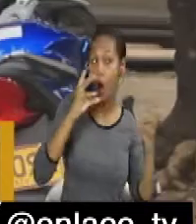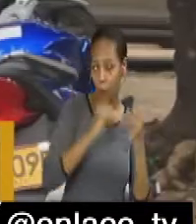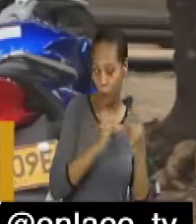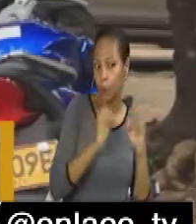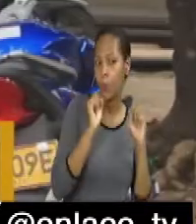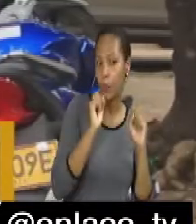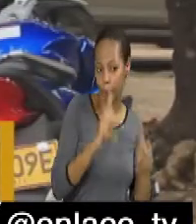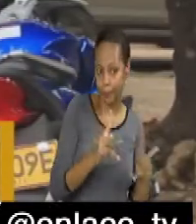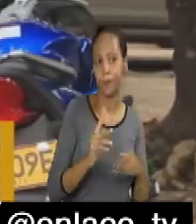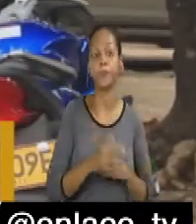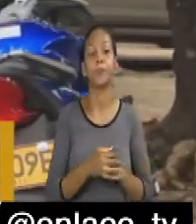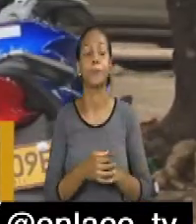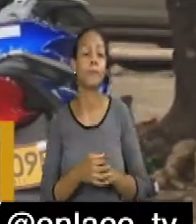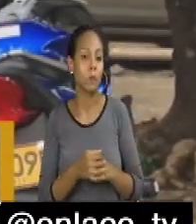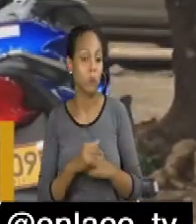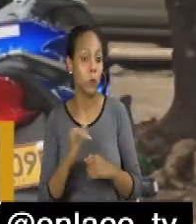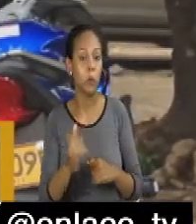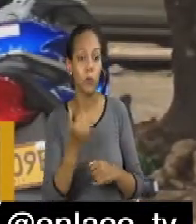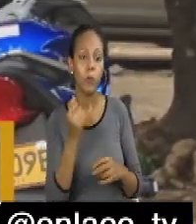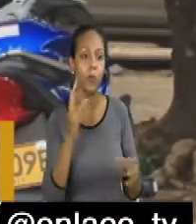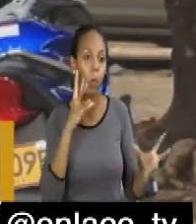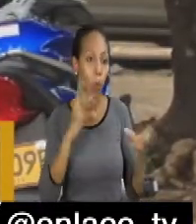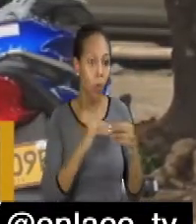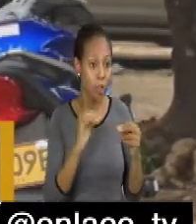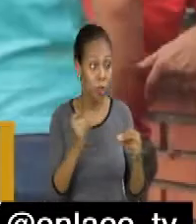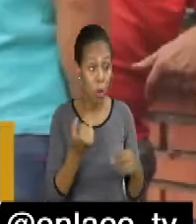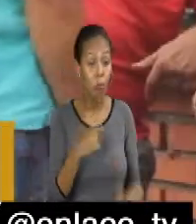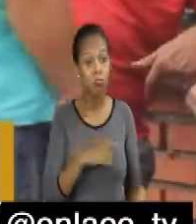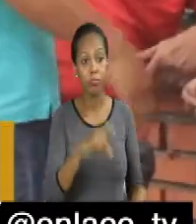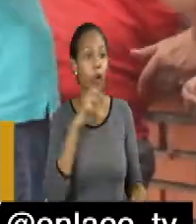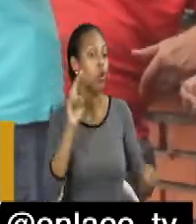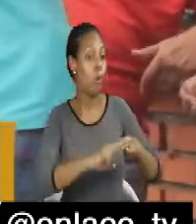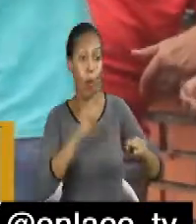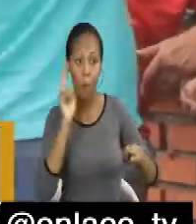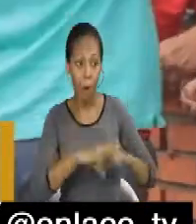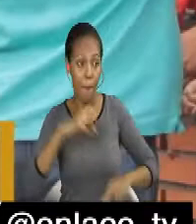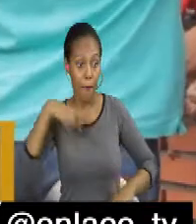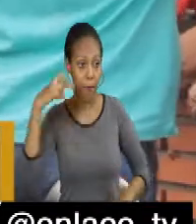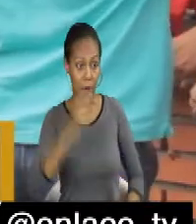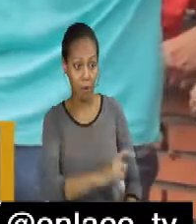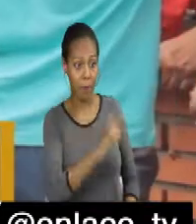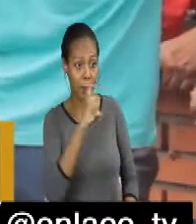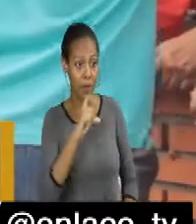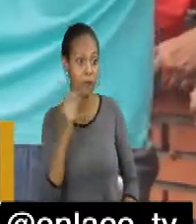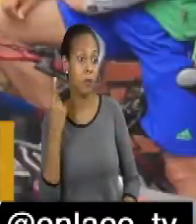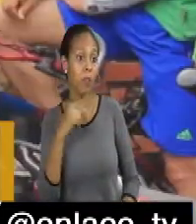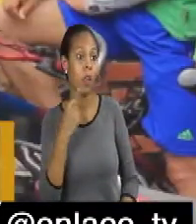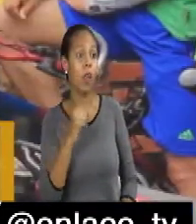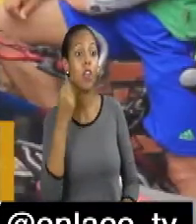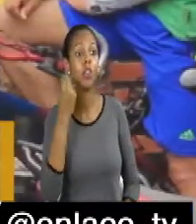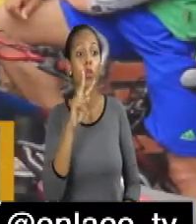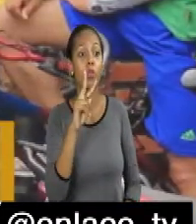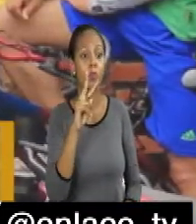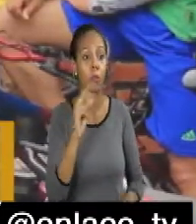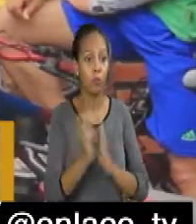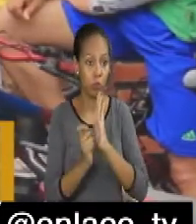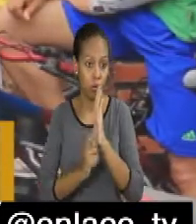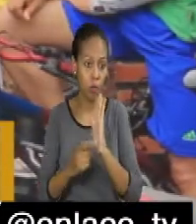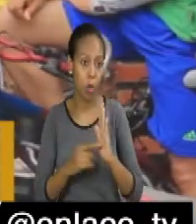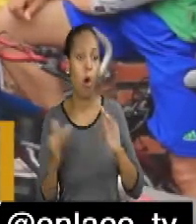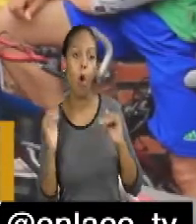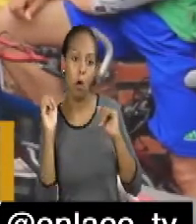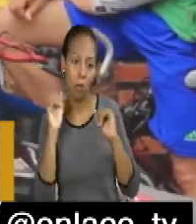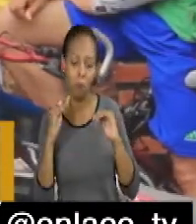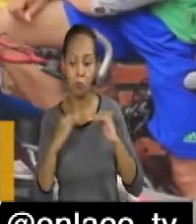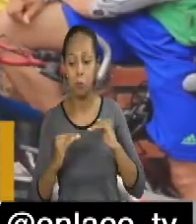asimilar el trabajo profesional, o sea, el salario profesional de los maestros, se han acordado 12 puntos porcentualmente, ¿cierto?, para nivelar un poco a